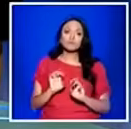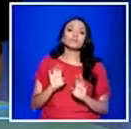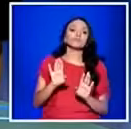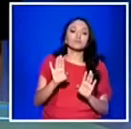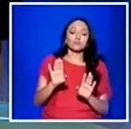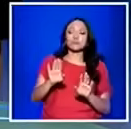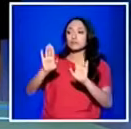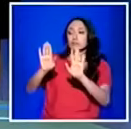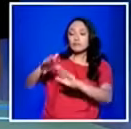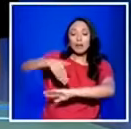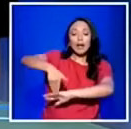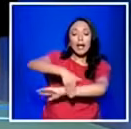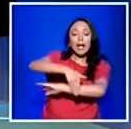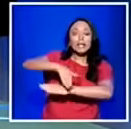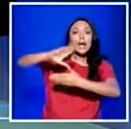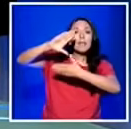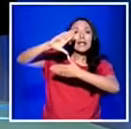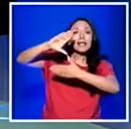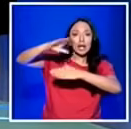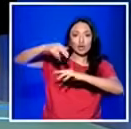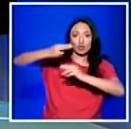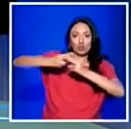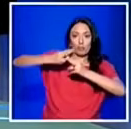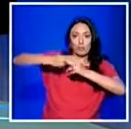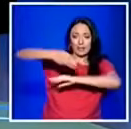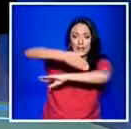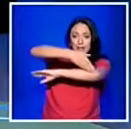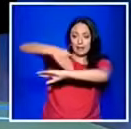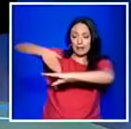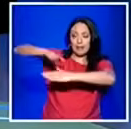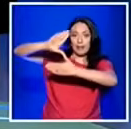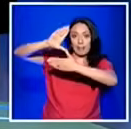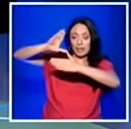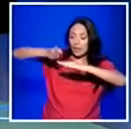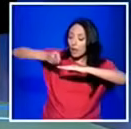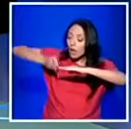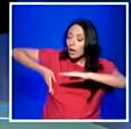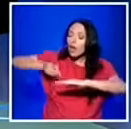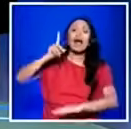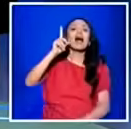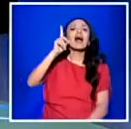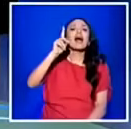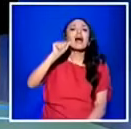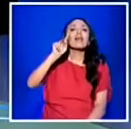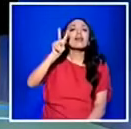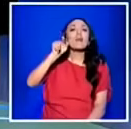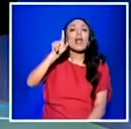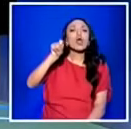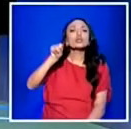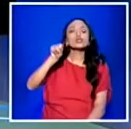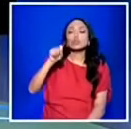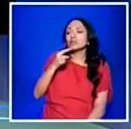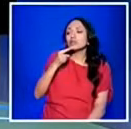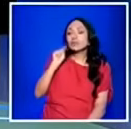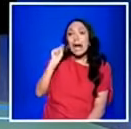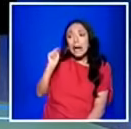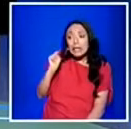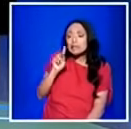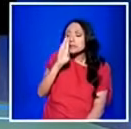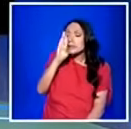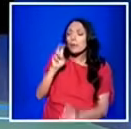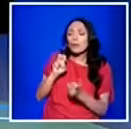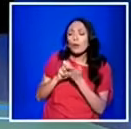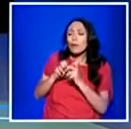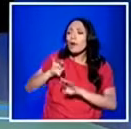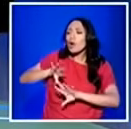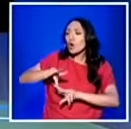América y Ramírez Dávalos, en el norte de la ciudad, persisten los temores por asaltos. Ahí siempre ocurren robos a las